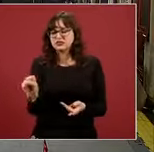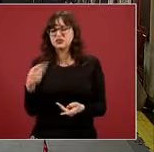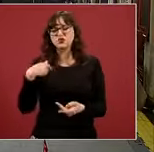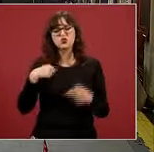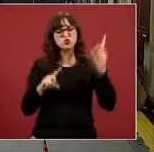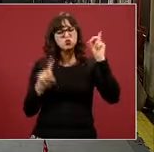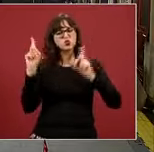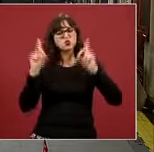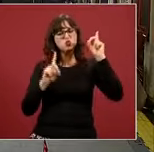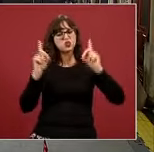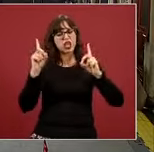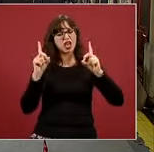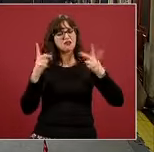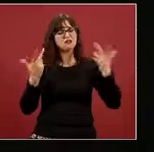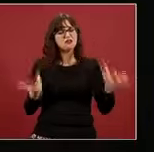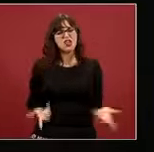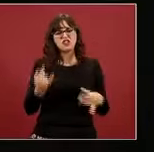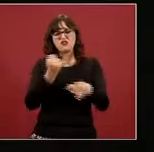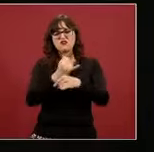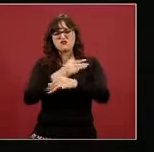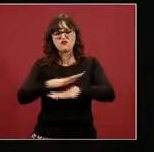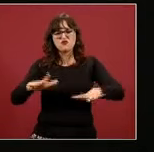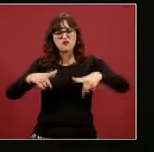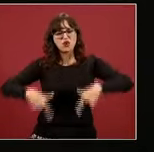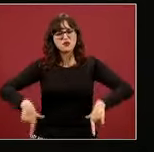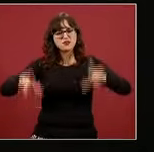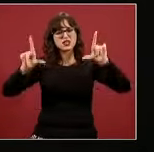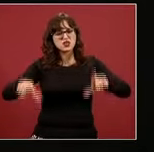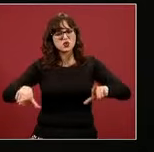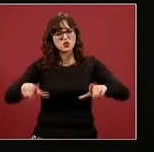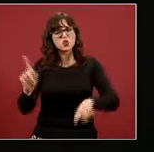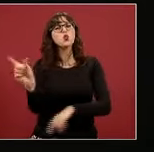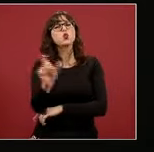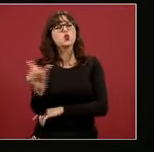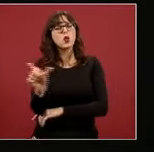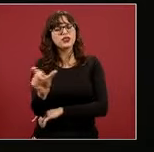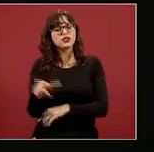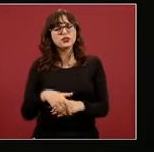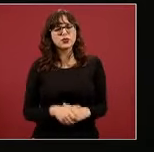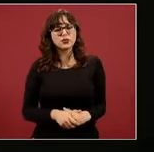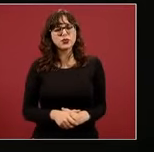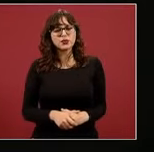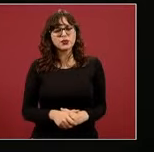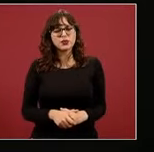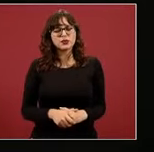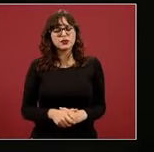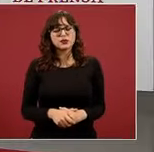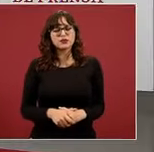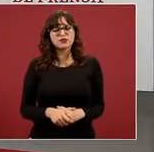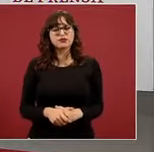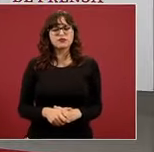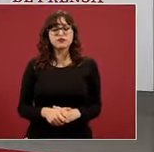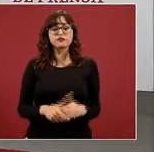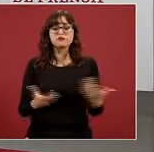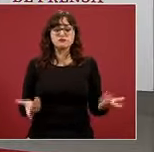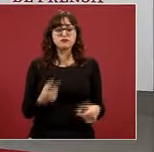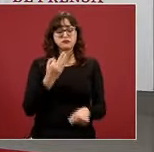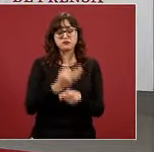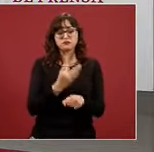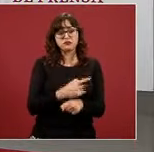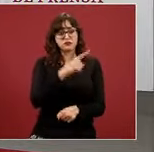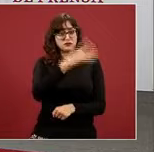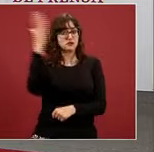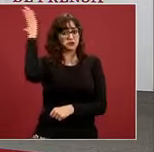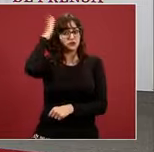clara: ¿cuándo podría estar pública esta auditoría que se realizó? Y en caso de que el actual titular, Gibran